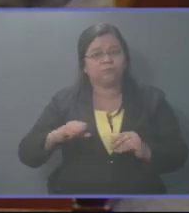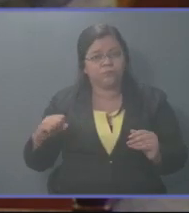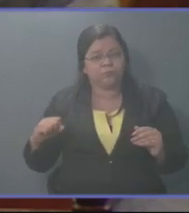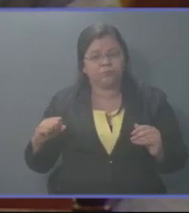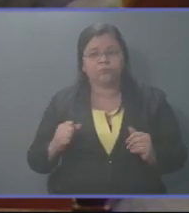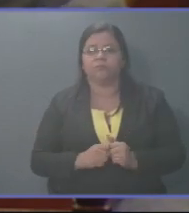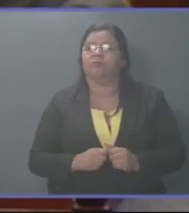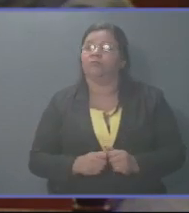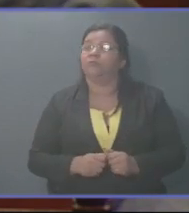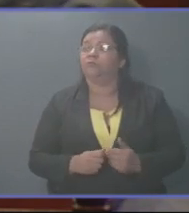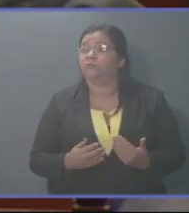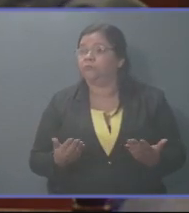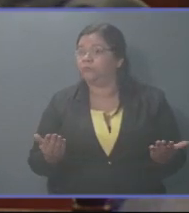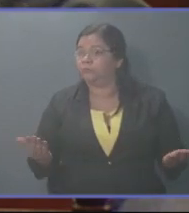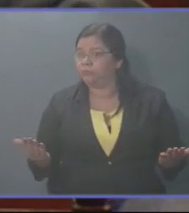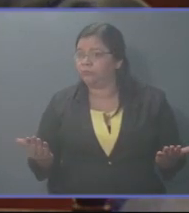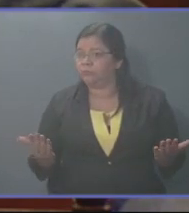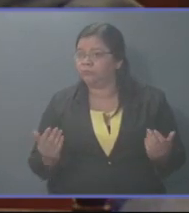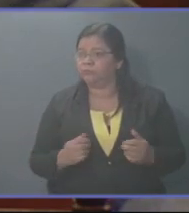Otra